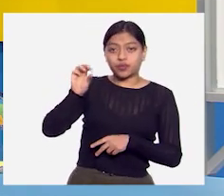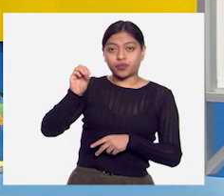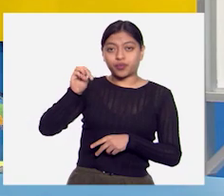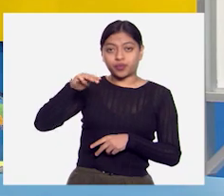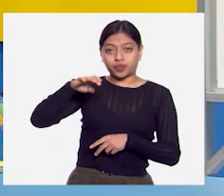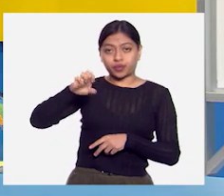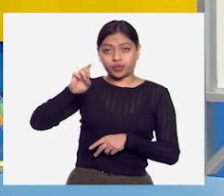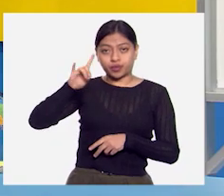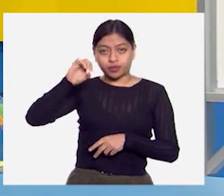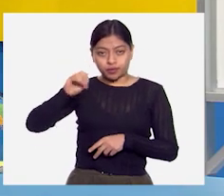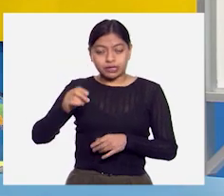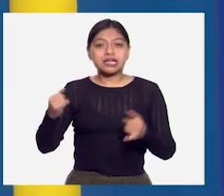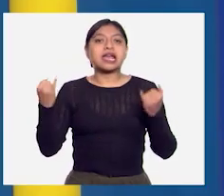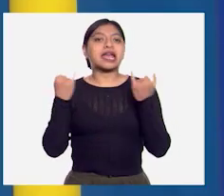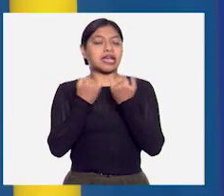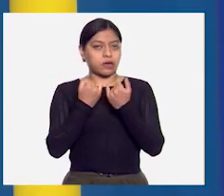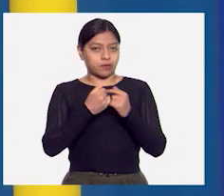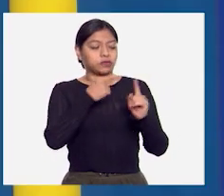algo más. ¿Lo recuerdas?